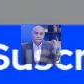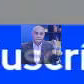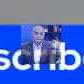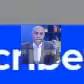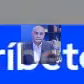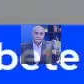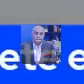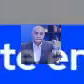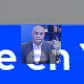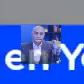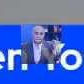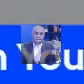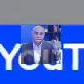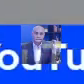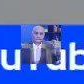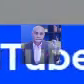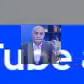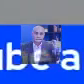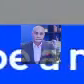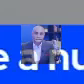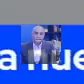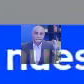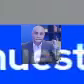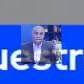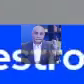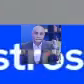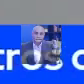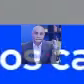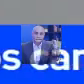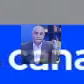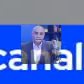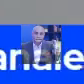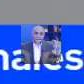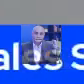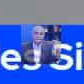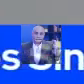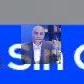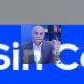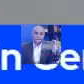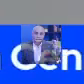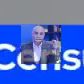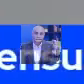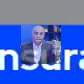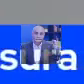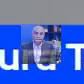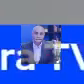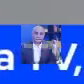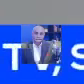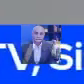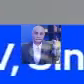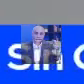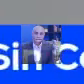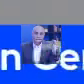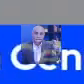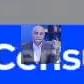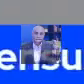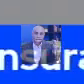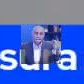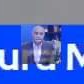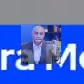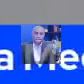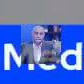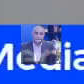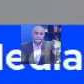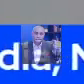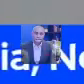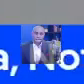y pues uno llega a las conclusiones también a través del diálogo, de las discusiones, entonces nos enriquecemos mutuamente.